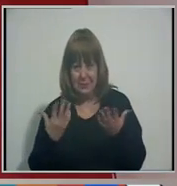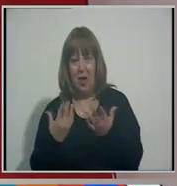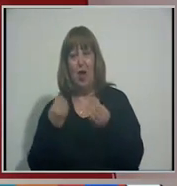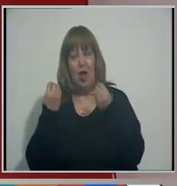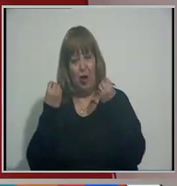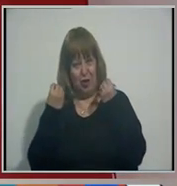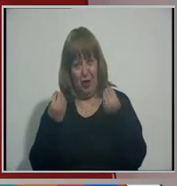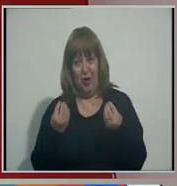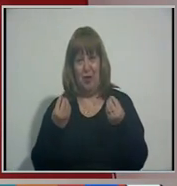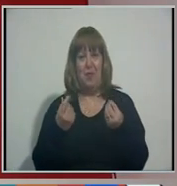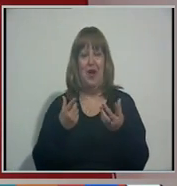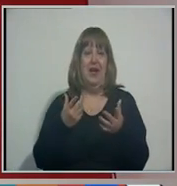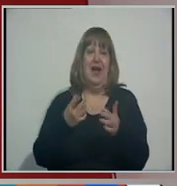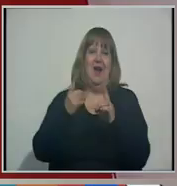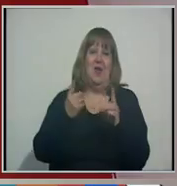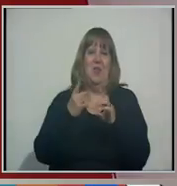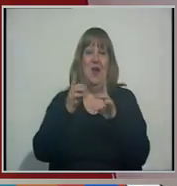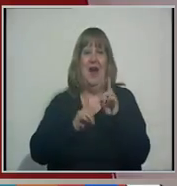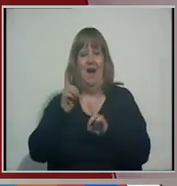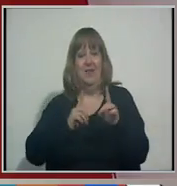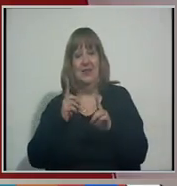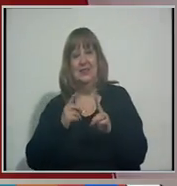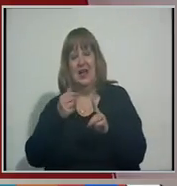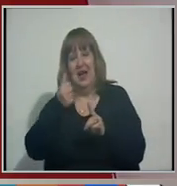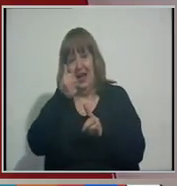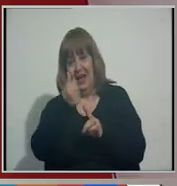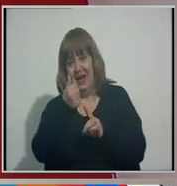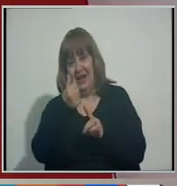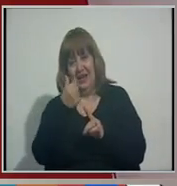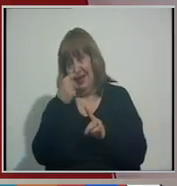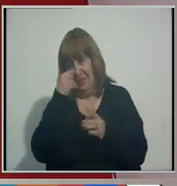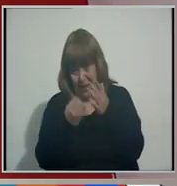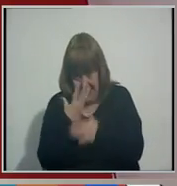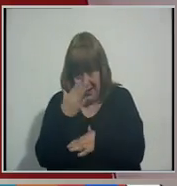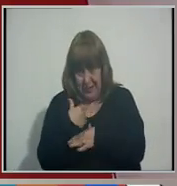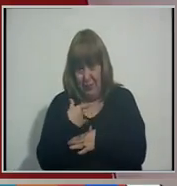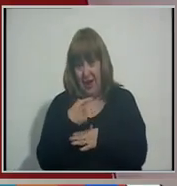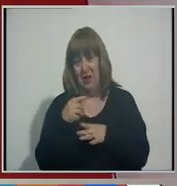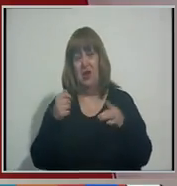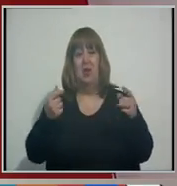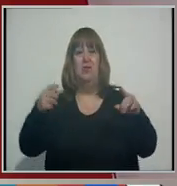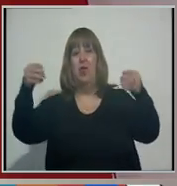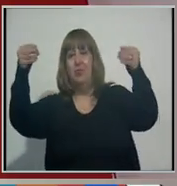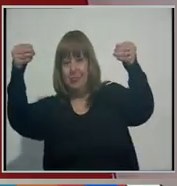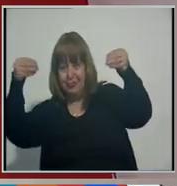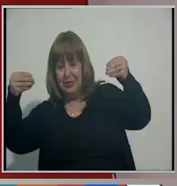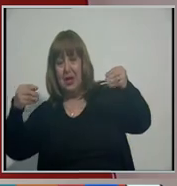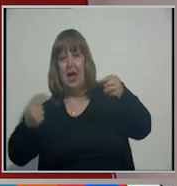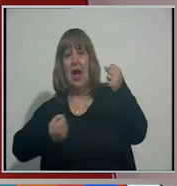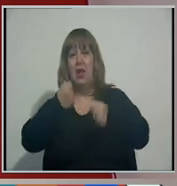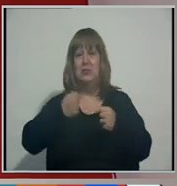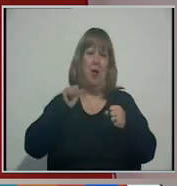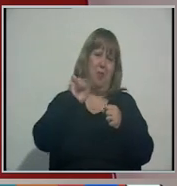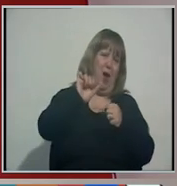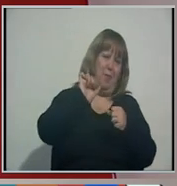con su auto. Viste que estás dormido, que estás de enojado, van enojados. Van muy enojados, viste que te tocan bocinas por todos. ¿Sí? No, es que